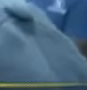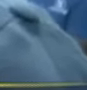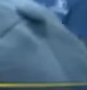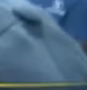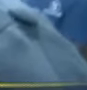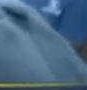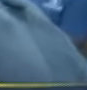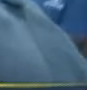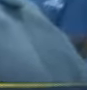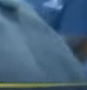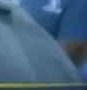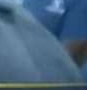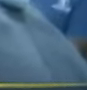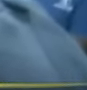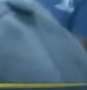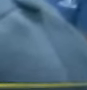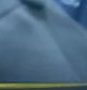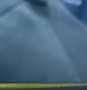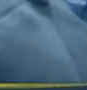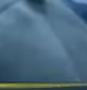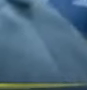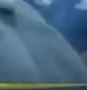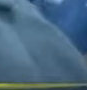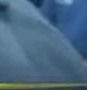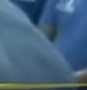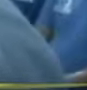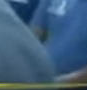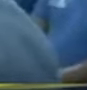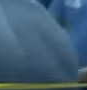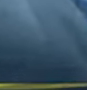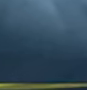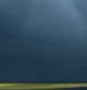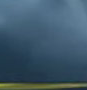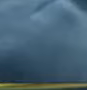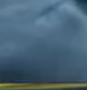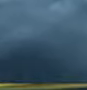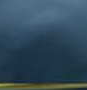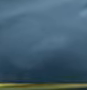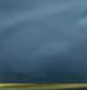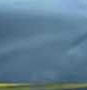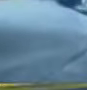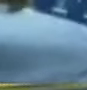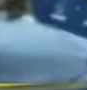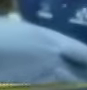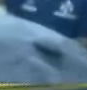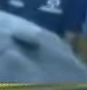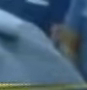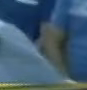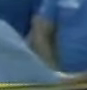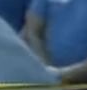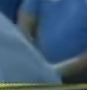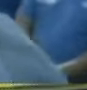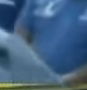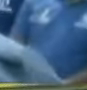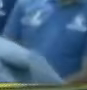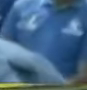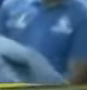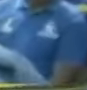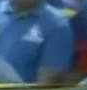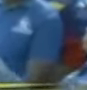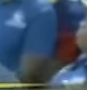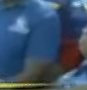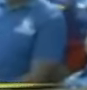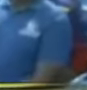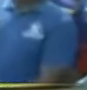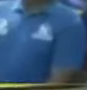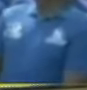votos los que pidieron que se doblegara la población de hambre de de dificultades para llegar a la salud al agua ahorita